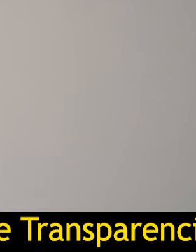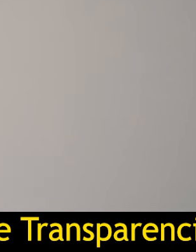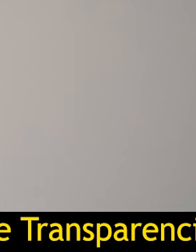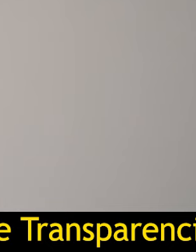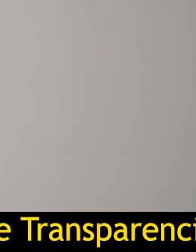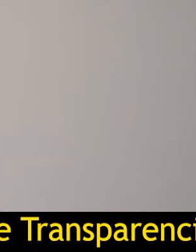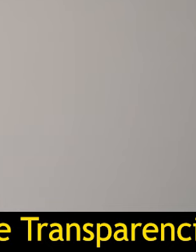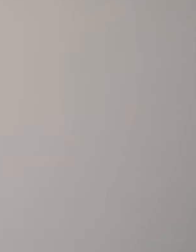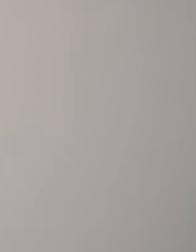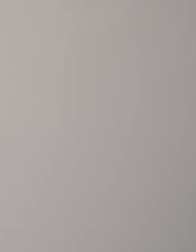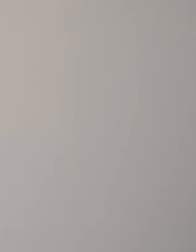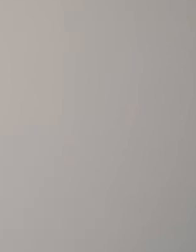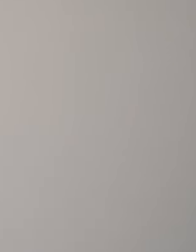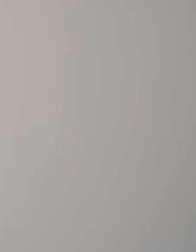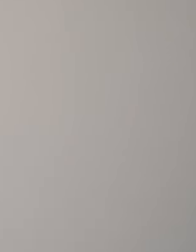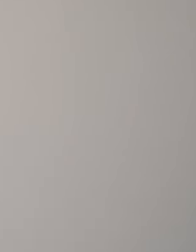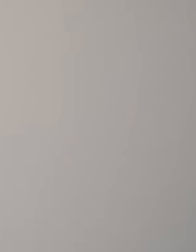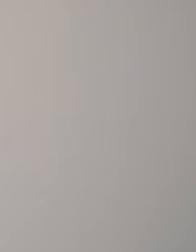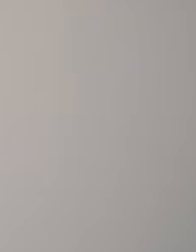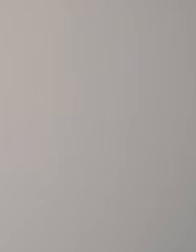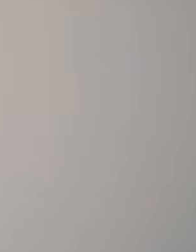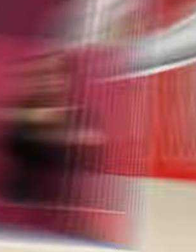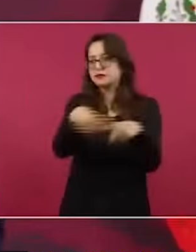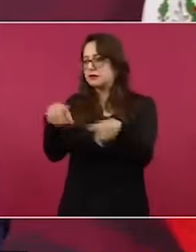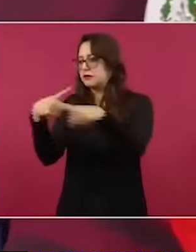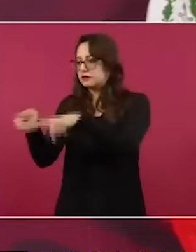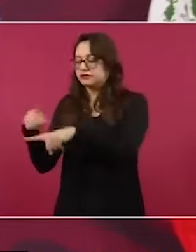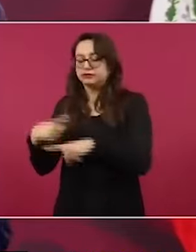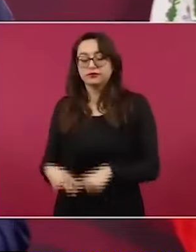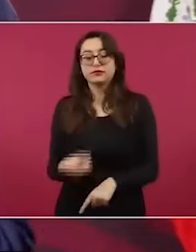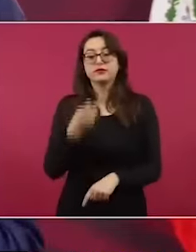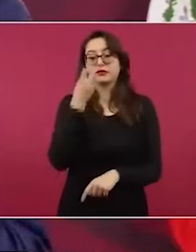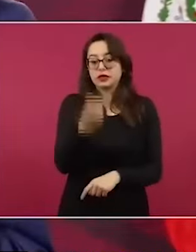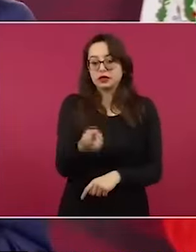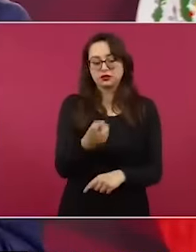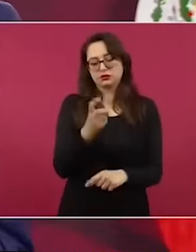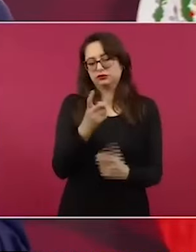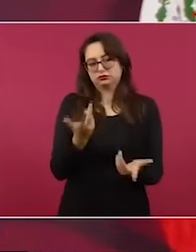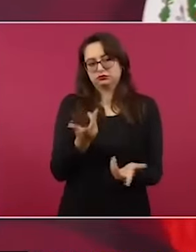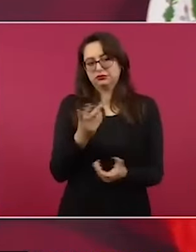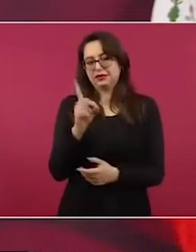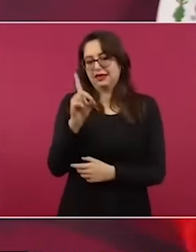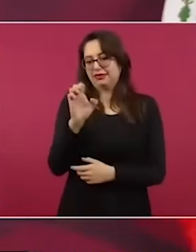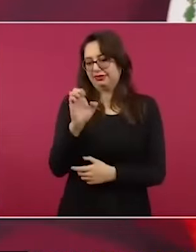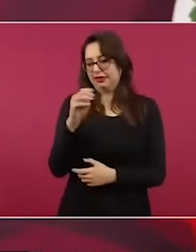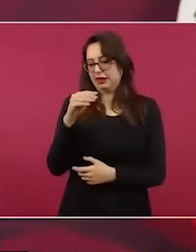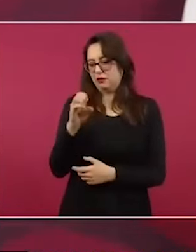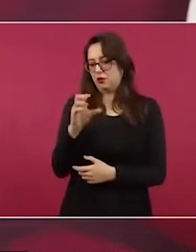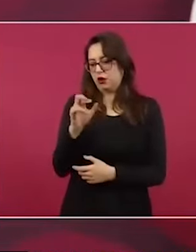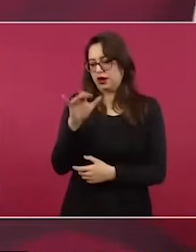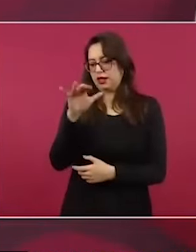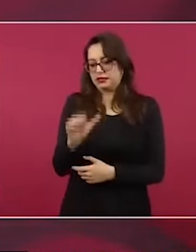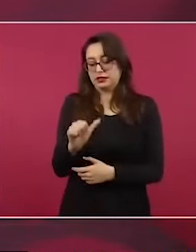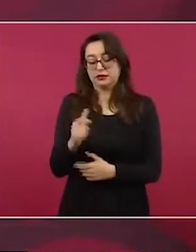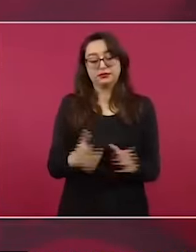de Datos Personales, mejor conocido como el INAI. Entonces nosotros sostenemos